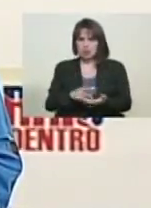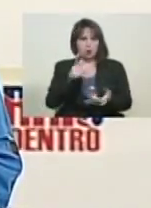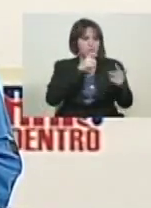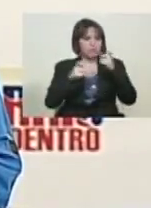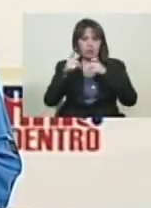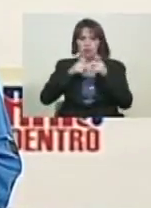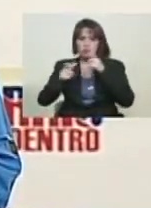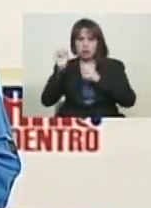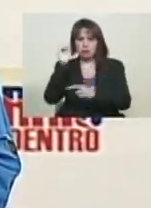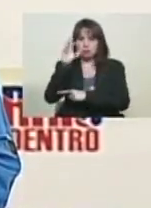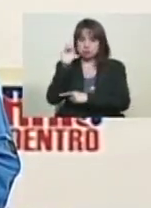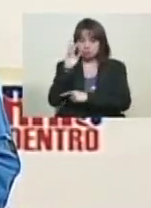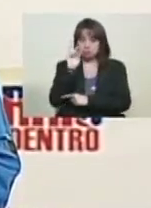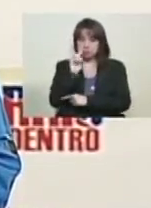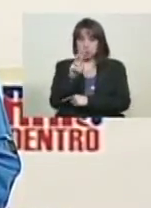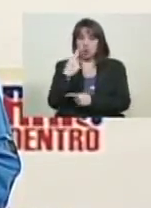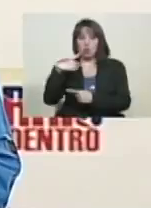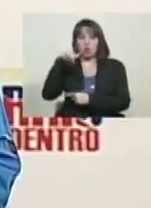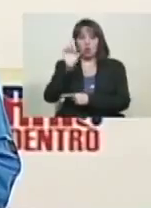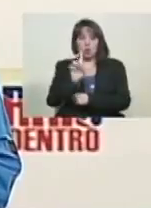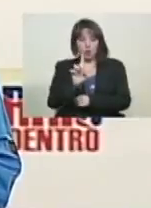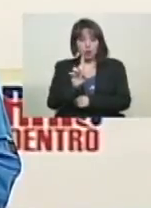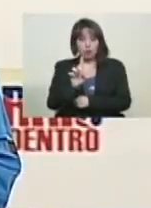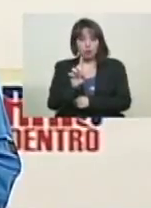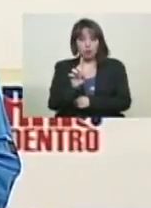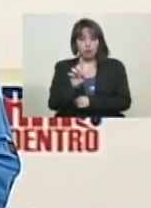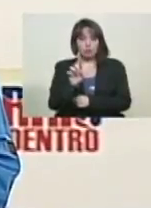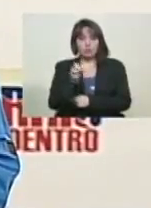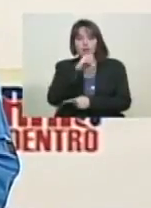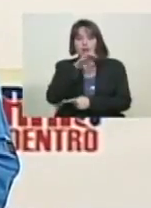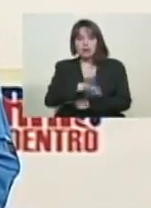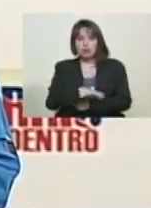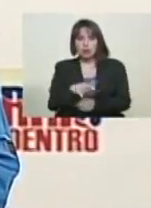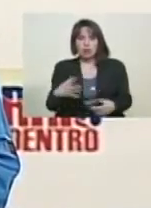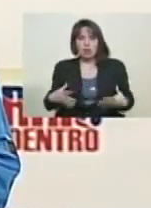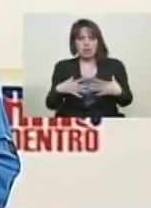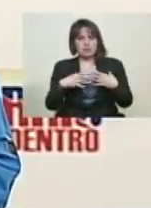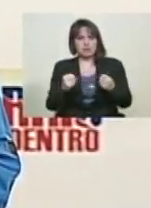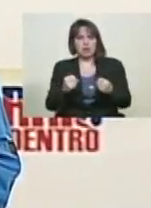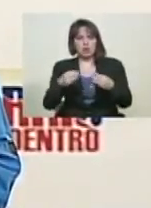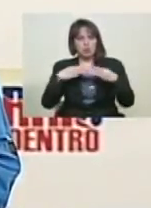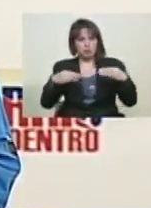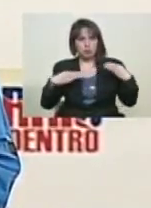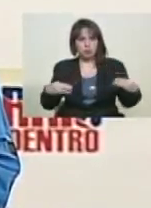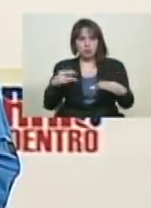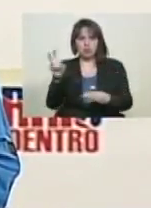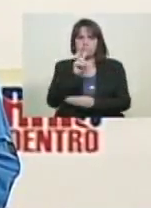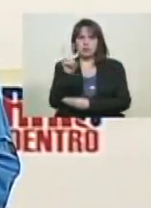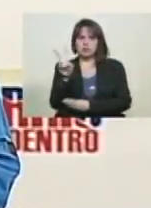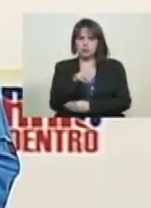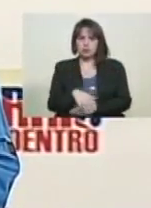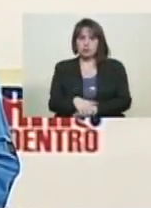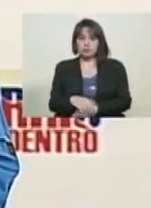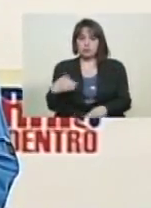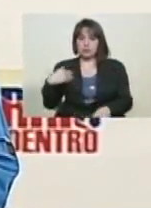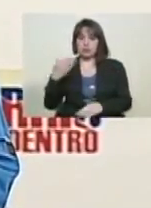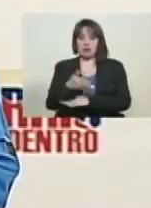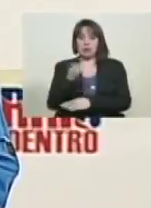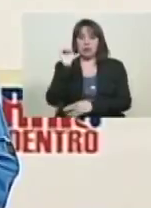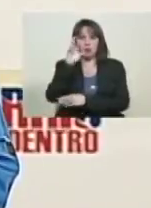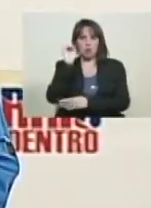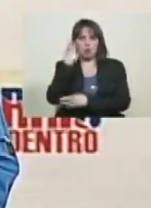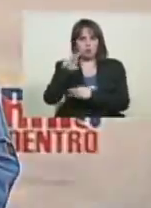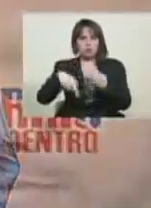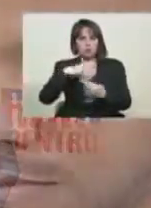consulta. Esto es algo único en la historia de la salud pública venezolana. Ir a un congreso de